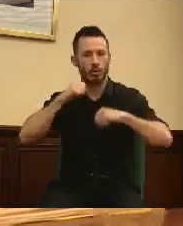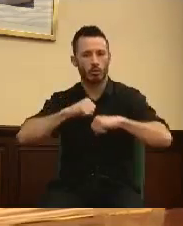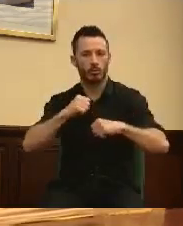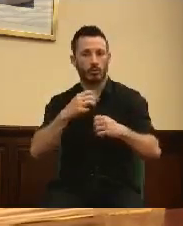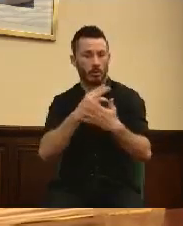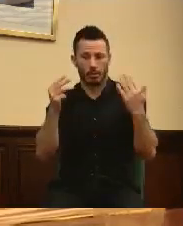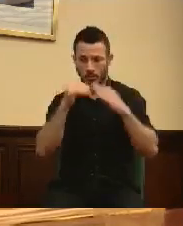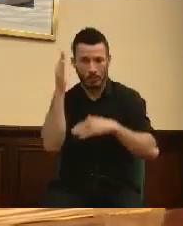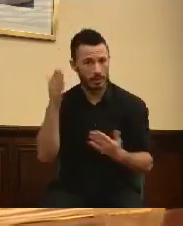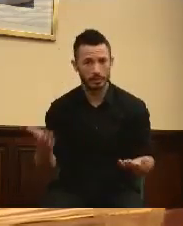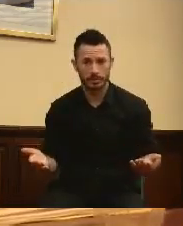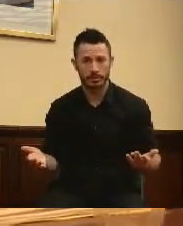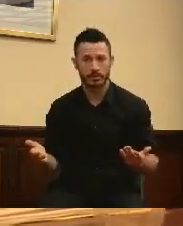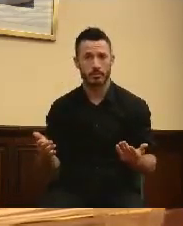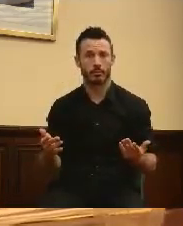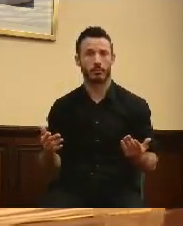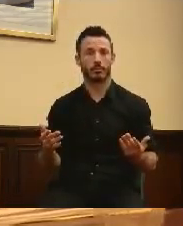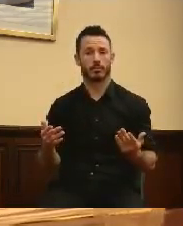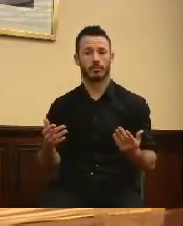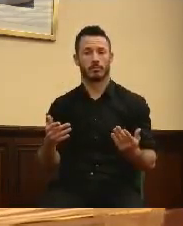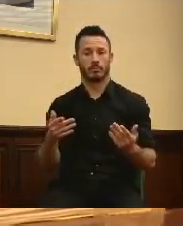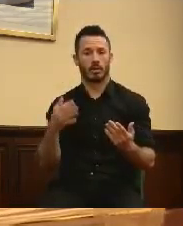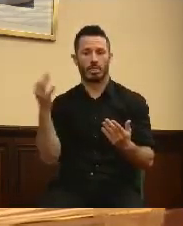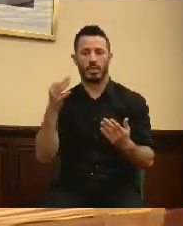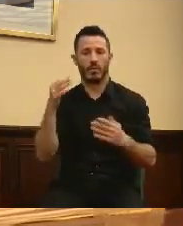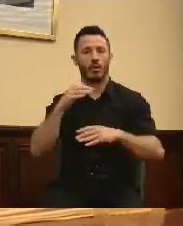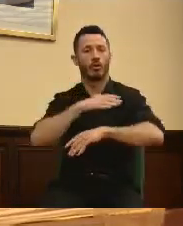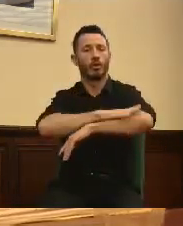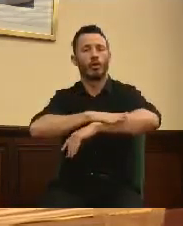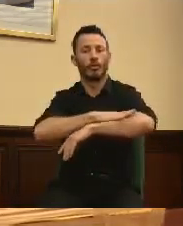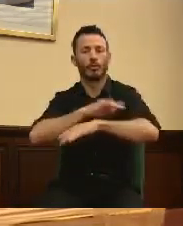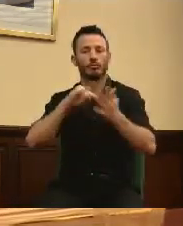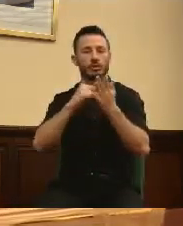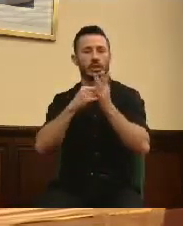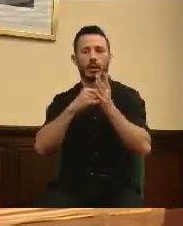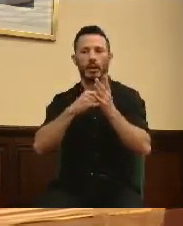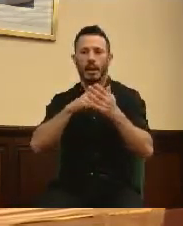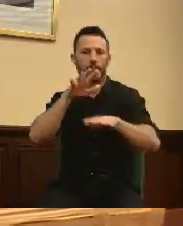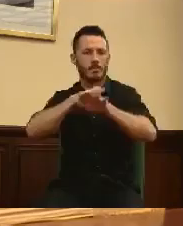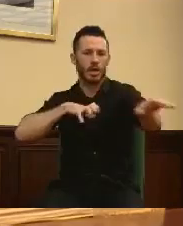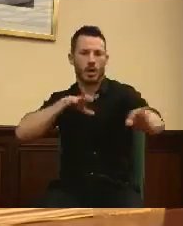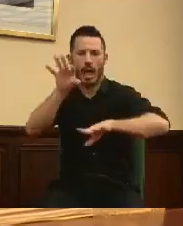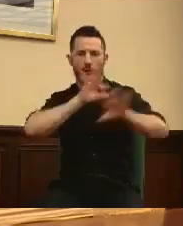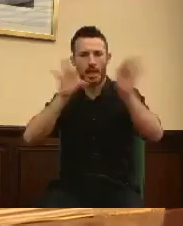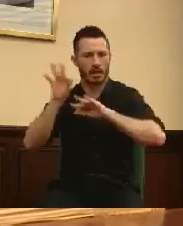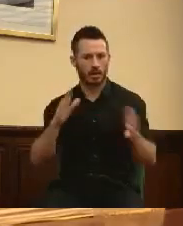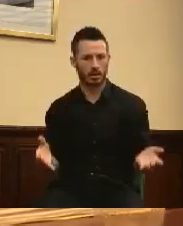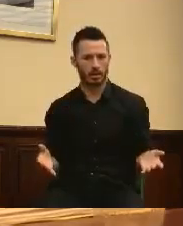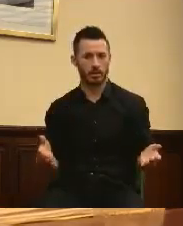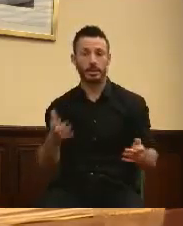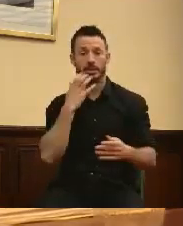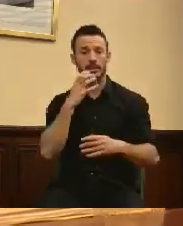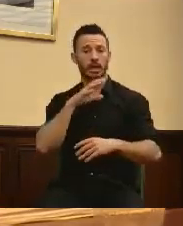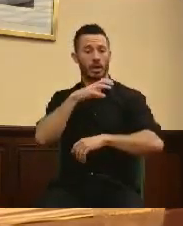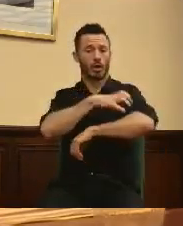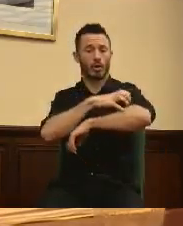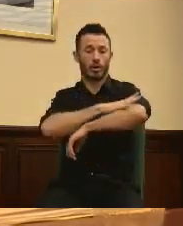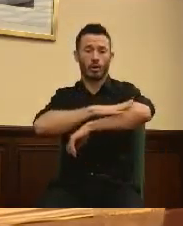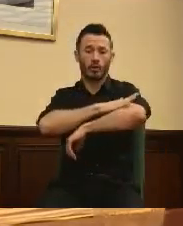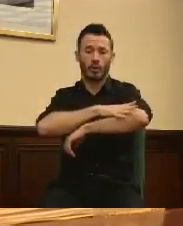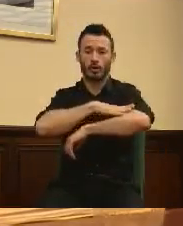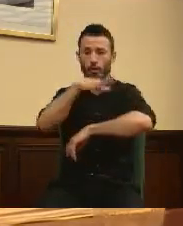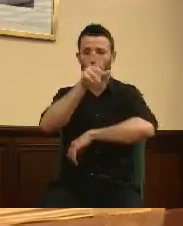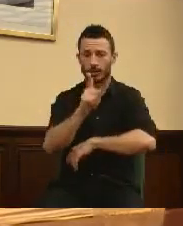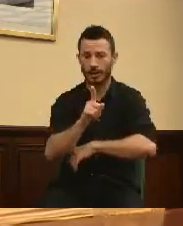edad, merecedoras de estar gobernados en sistemas elegidos por la mayoría. Los gobiernos que no entiendan esto están abocados